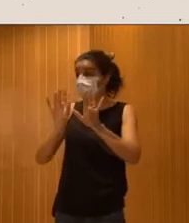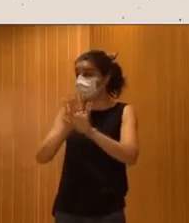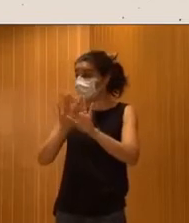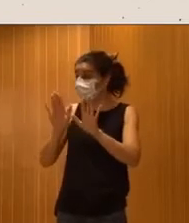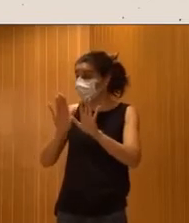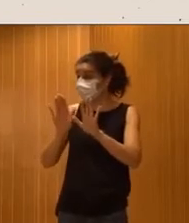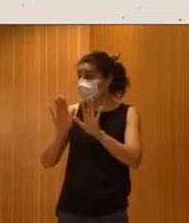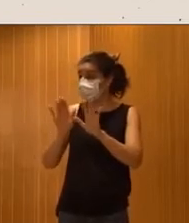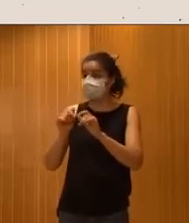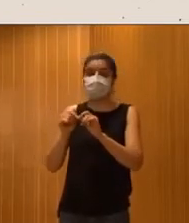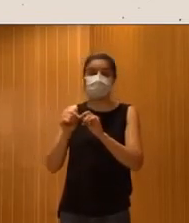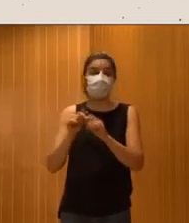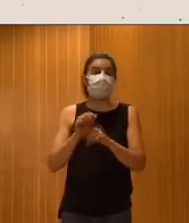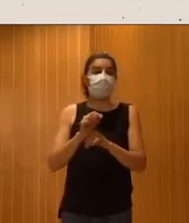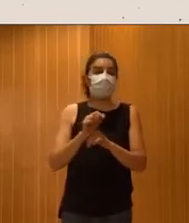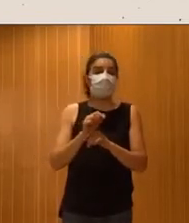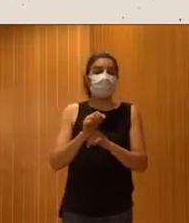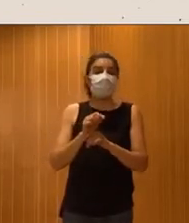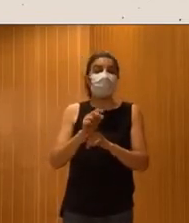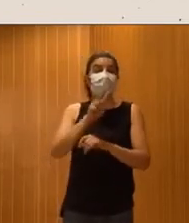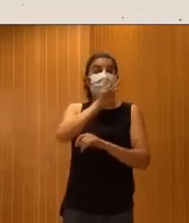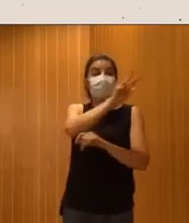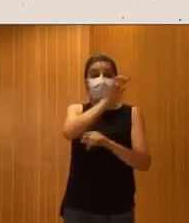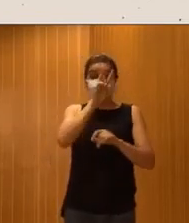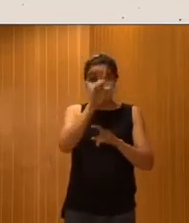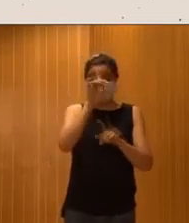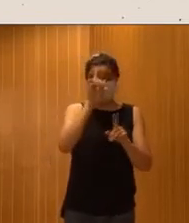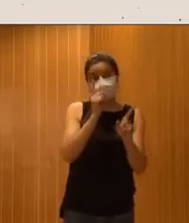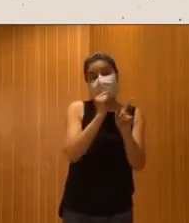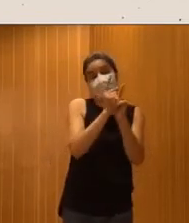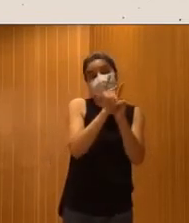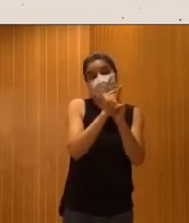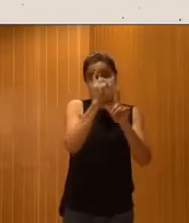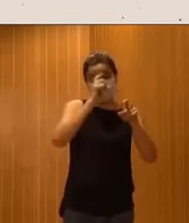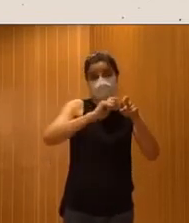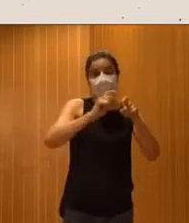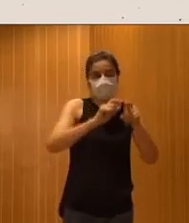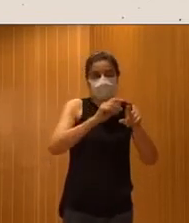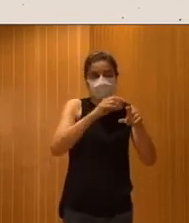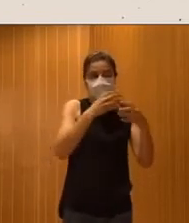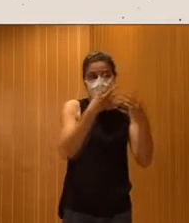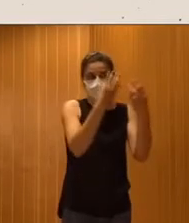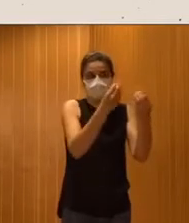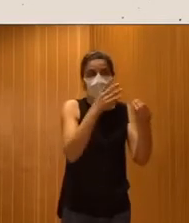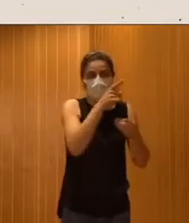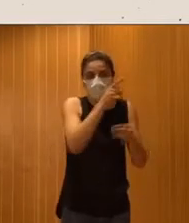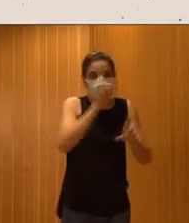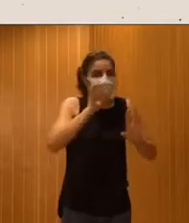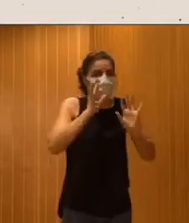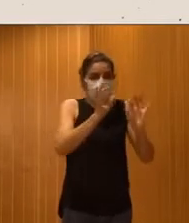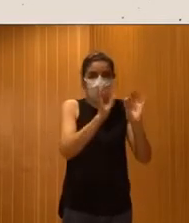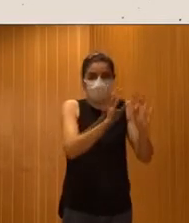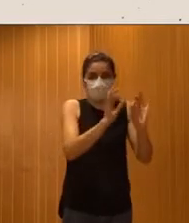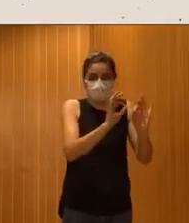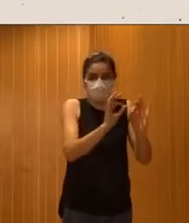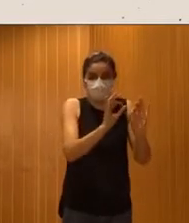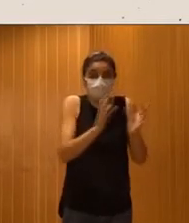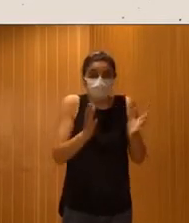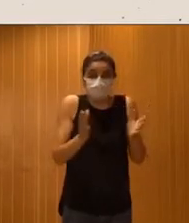6 guías. Las 23 de antipsicóticos se entiende, porque esas son muy peligrosas, ¿no?